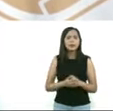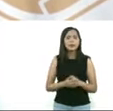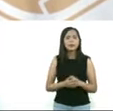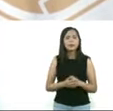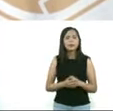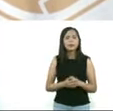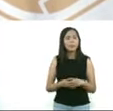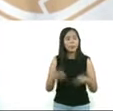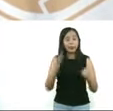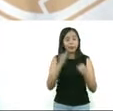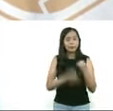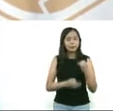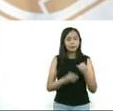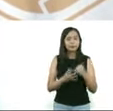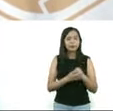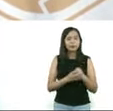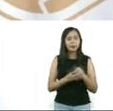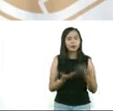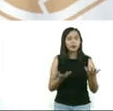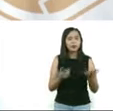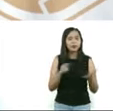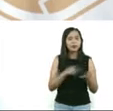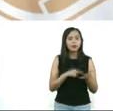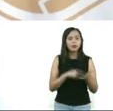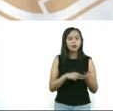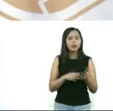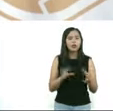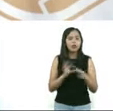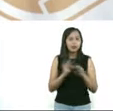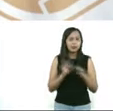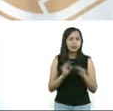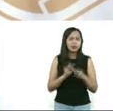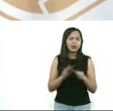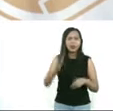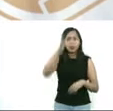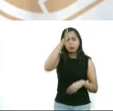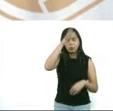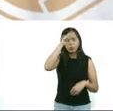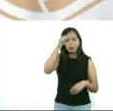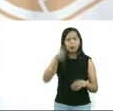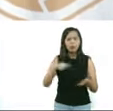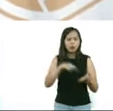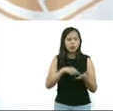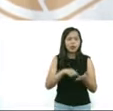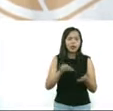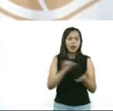hasta el final se decidió el artículo